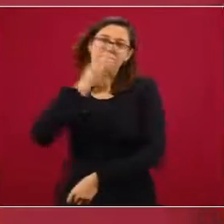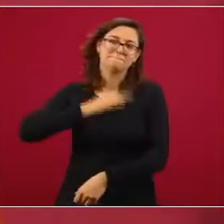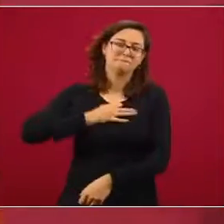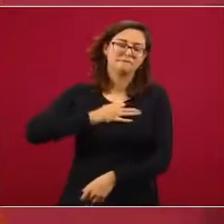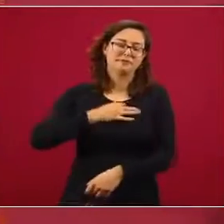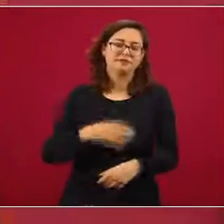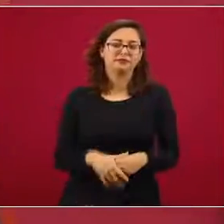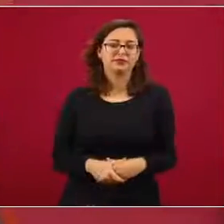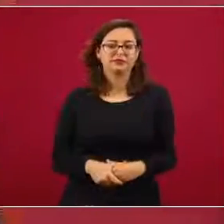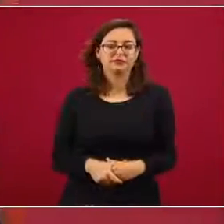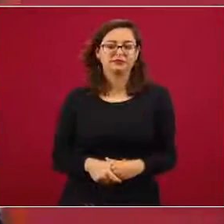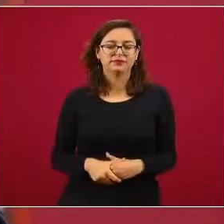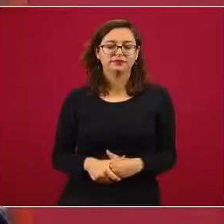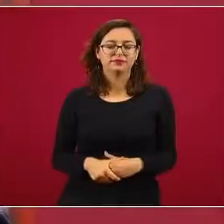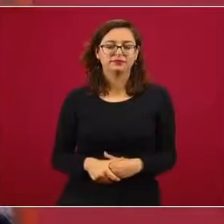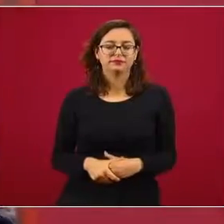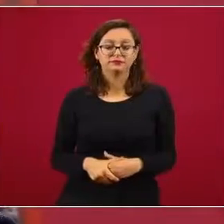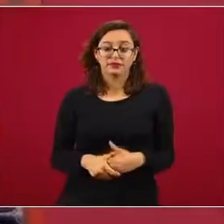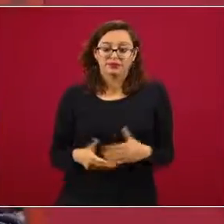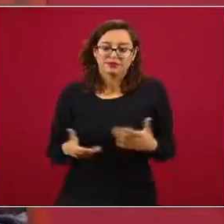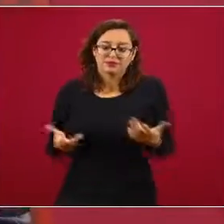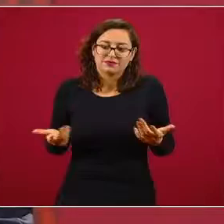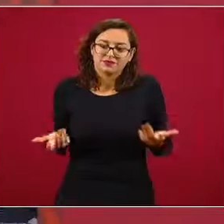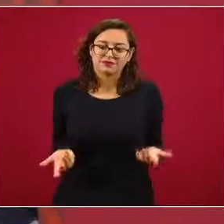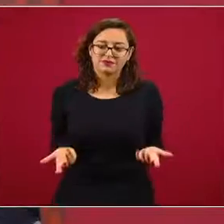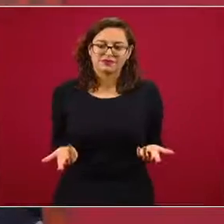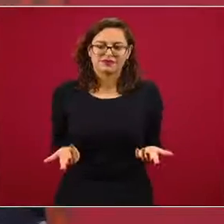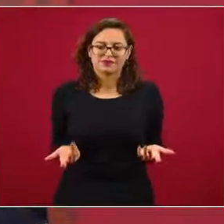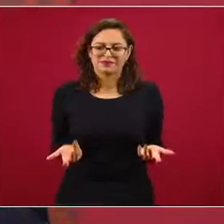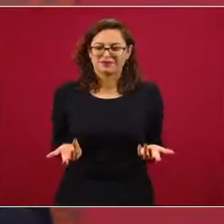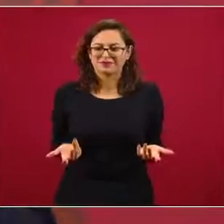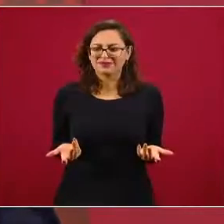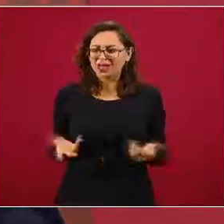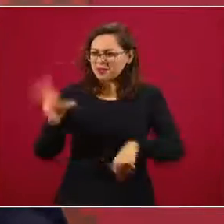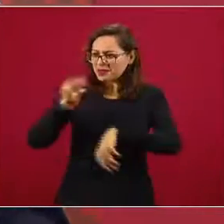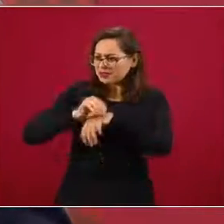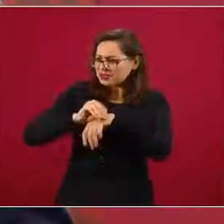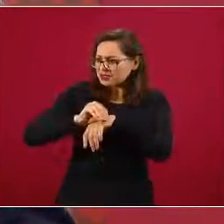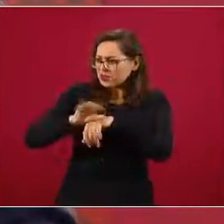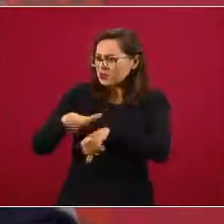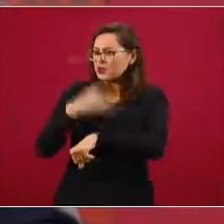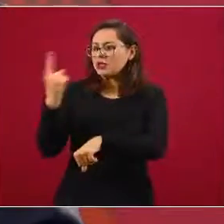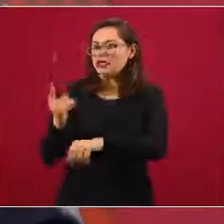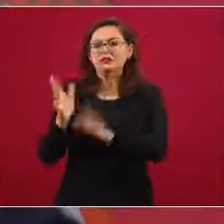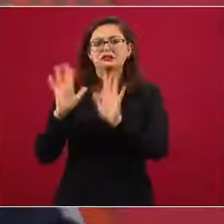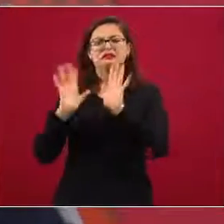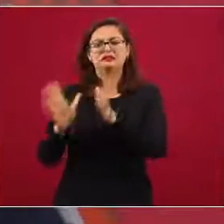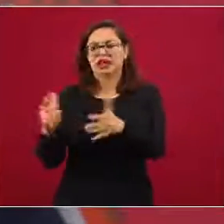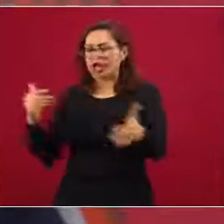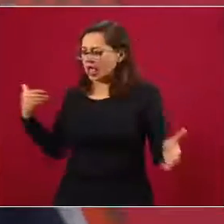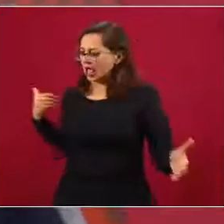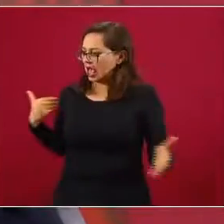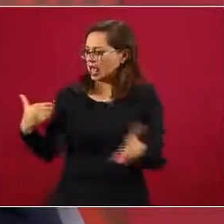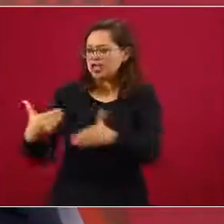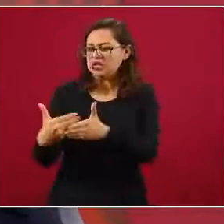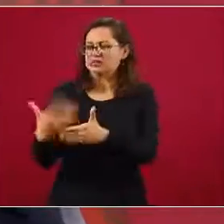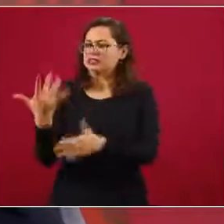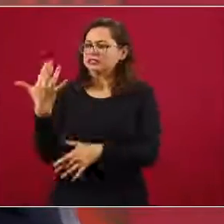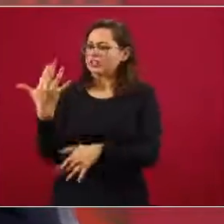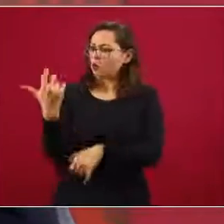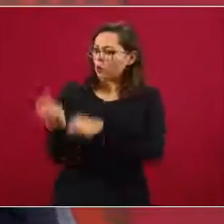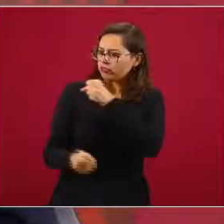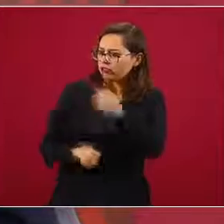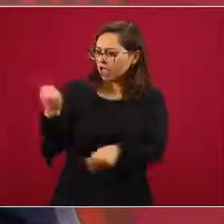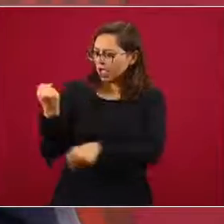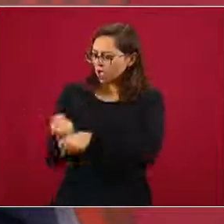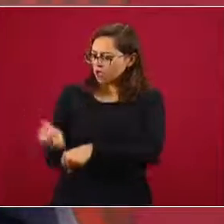Entonces, ¿en qué condiciones se dio? ¿Por qué? Si ya tenían 50 años, yo creo que llevaban… Bueno, esto